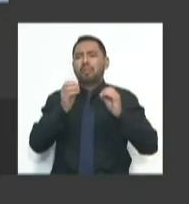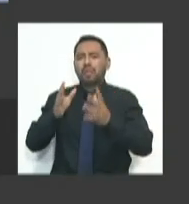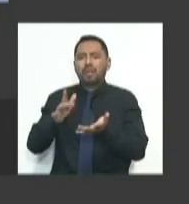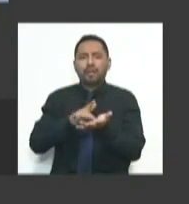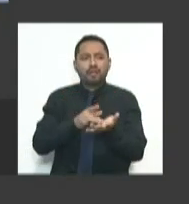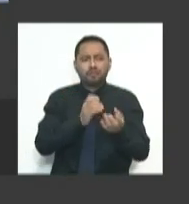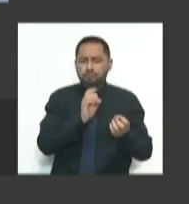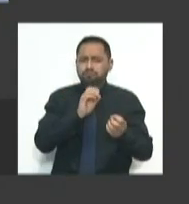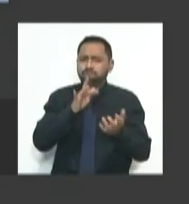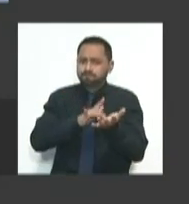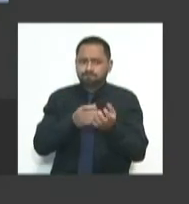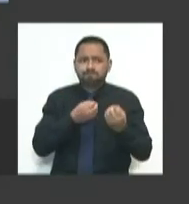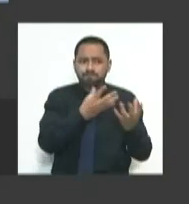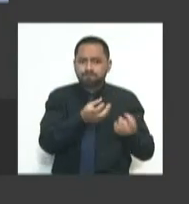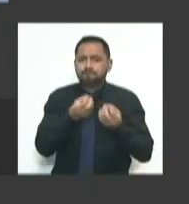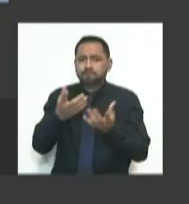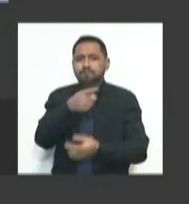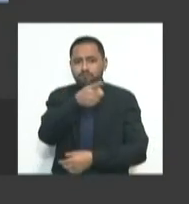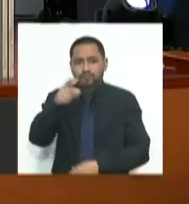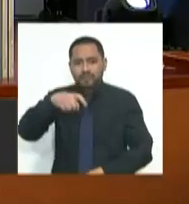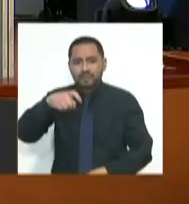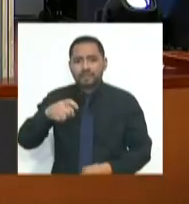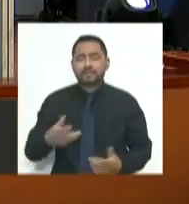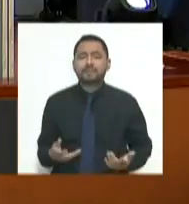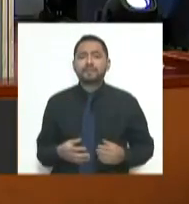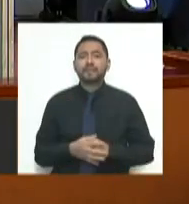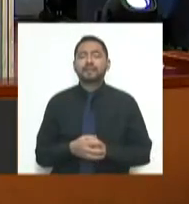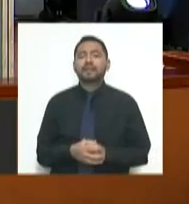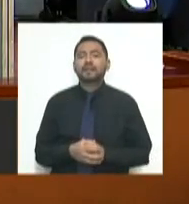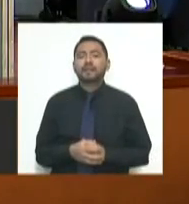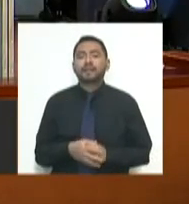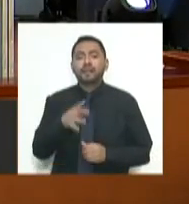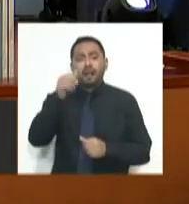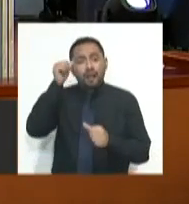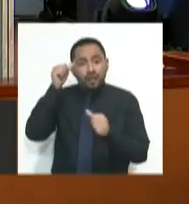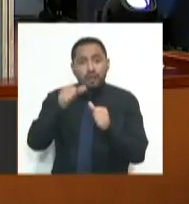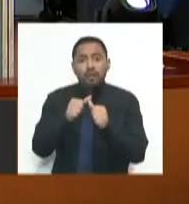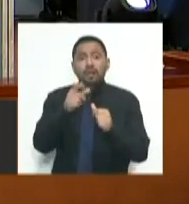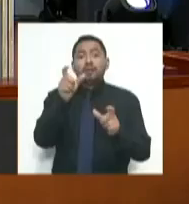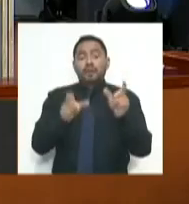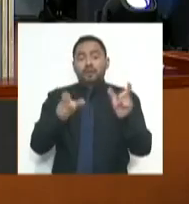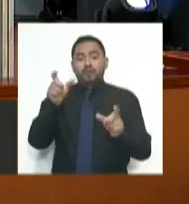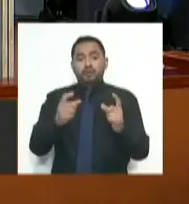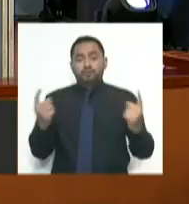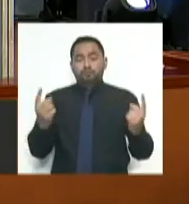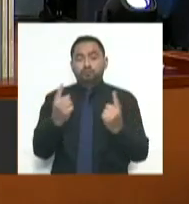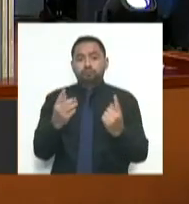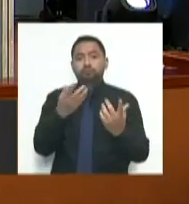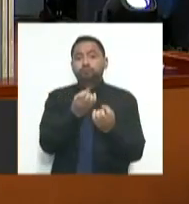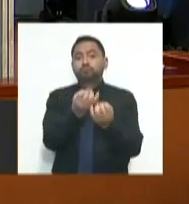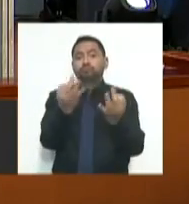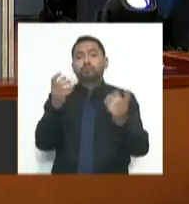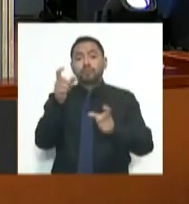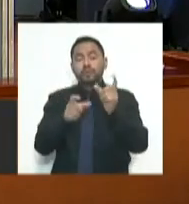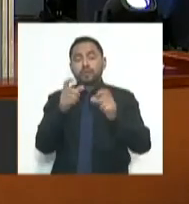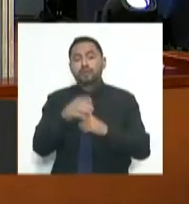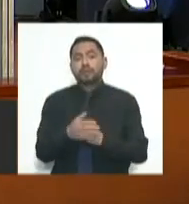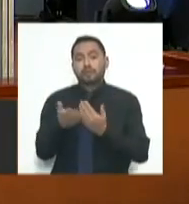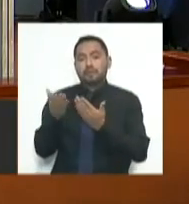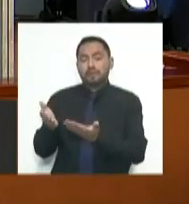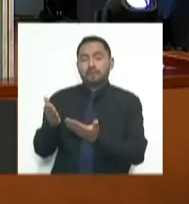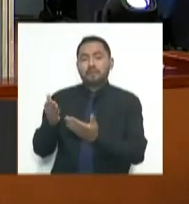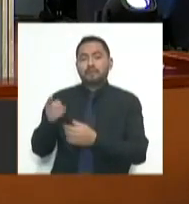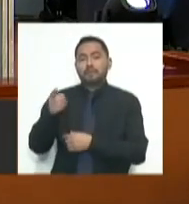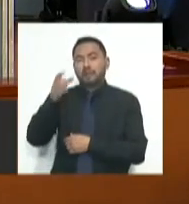amenazando con acabar con la democracia peruana evidentemente veamos si es que se vuelve a traicionar al país en términos